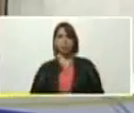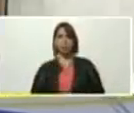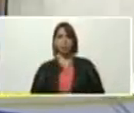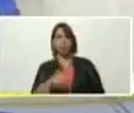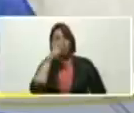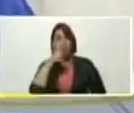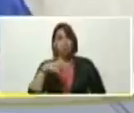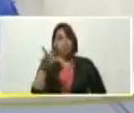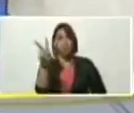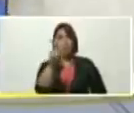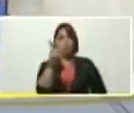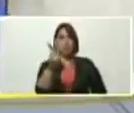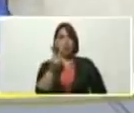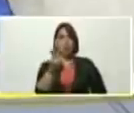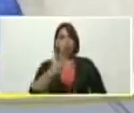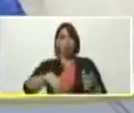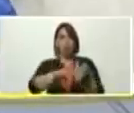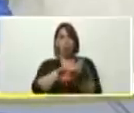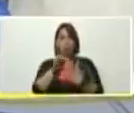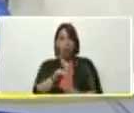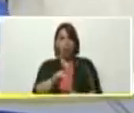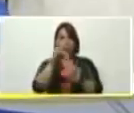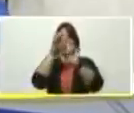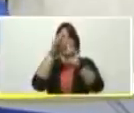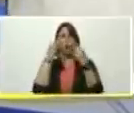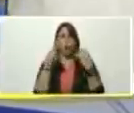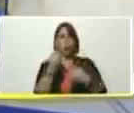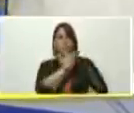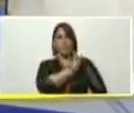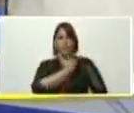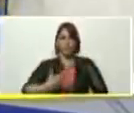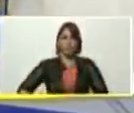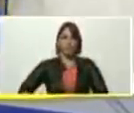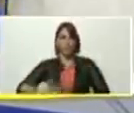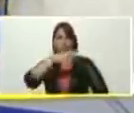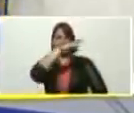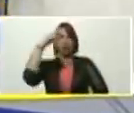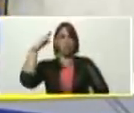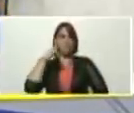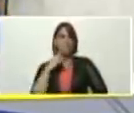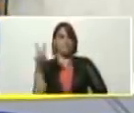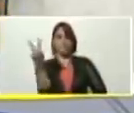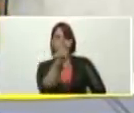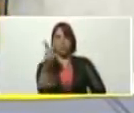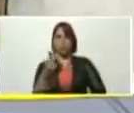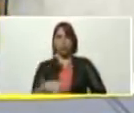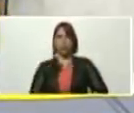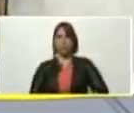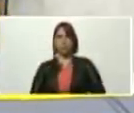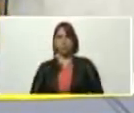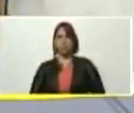pueblo venezolano me reeligió como presidente de la República Bolivariana de Venezuela.